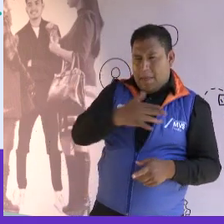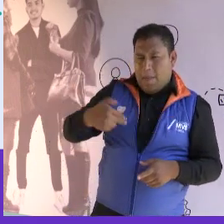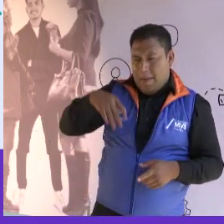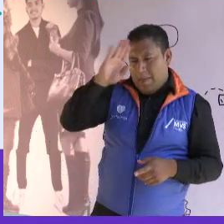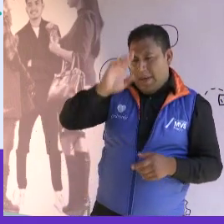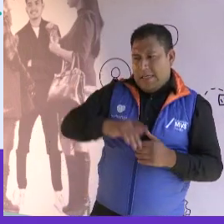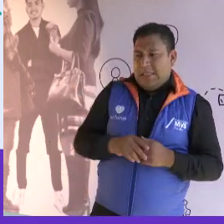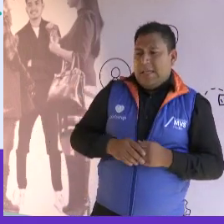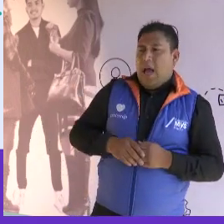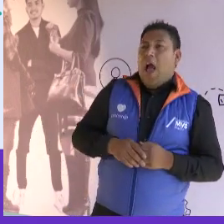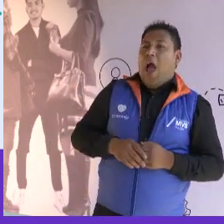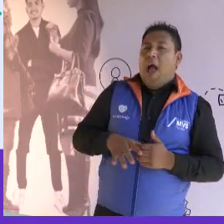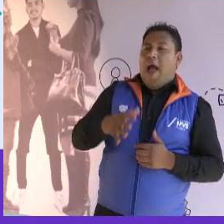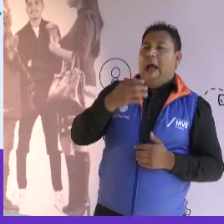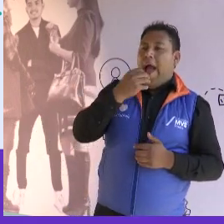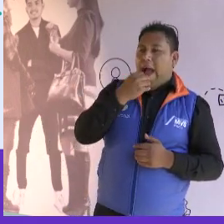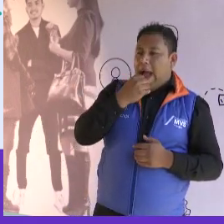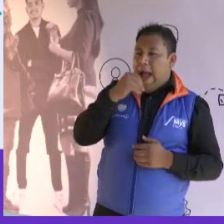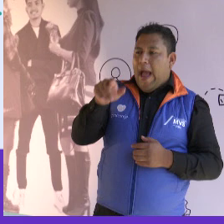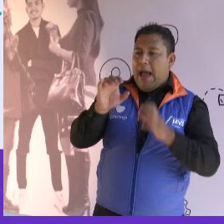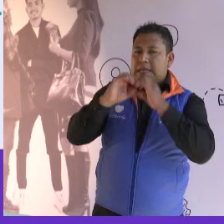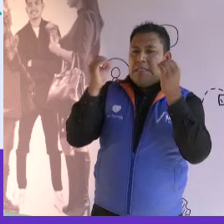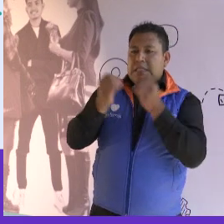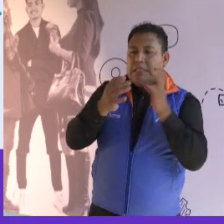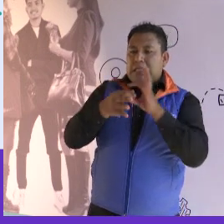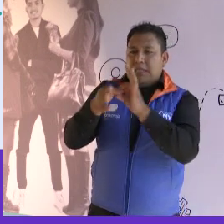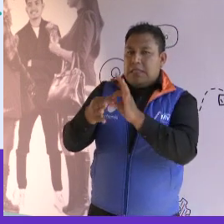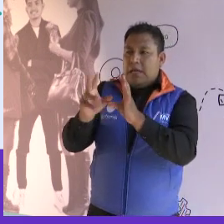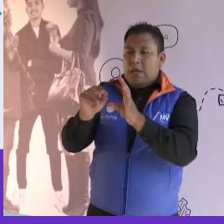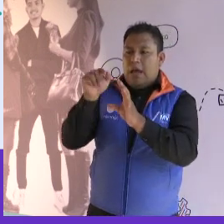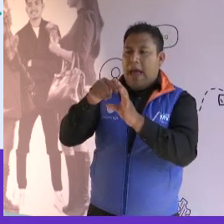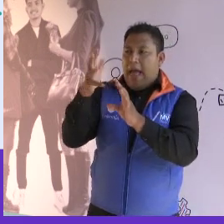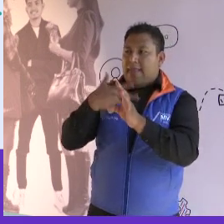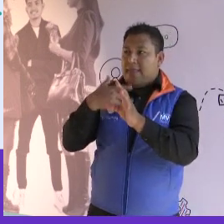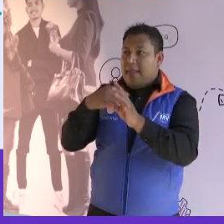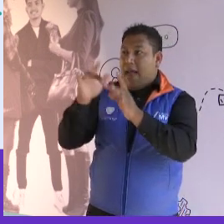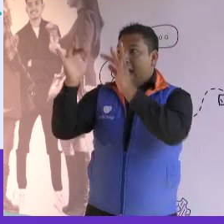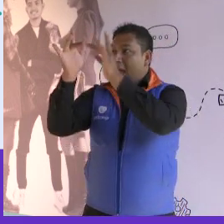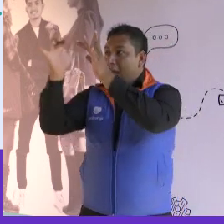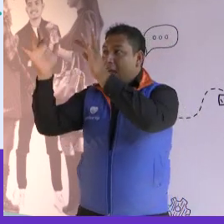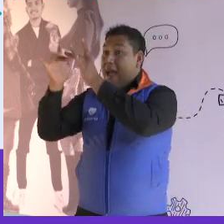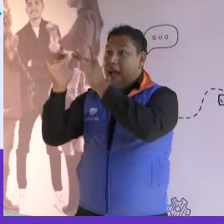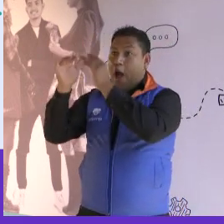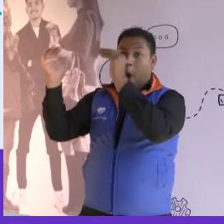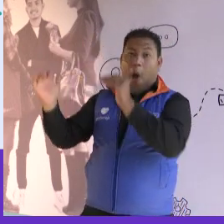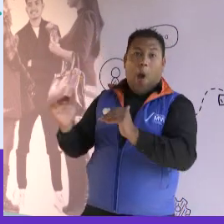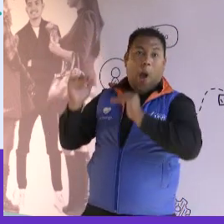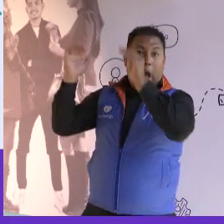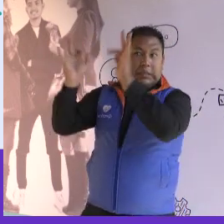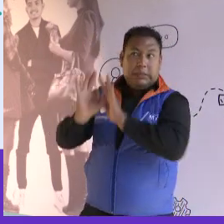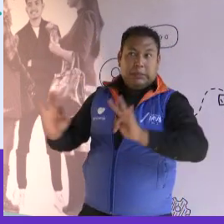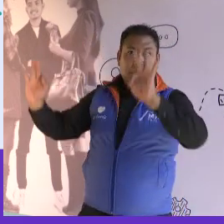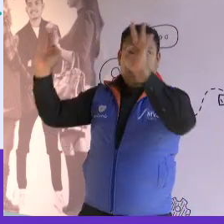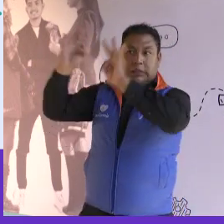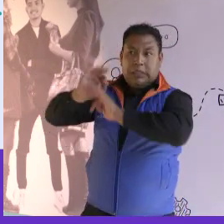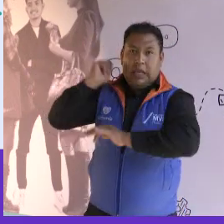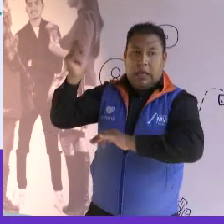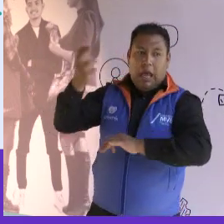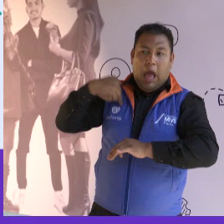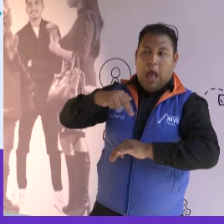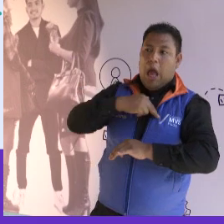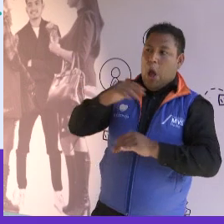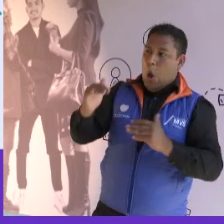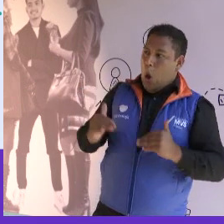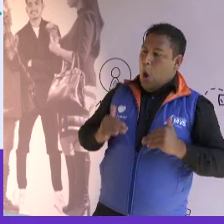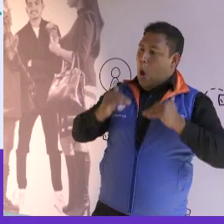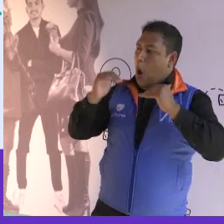estamos trabajando con esta organización que tiene respaldo de tantos años y que tiene pues respaldo de otras organizaciones,